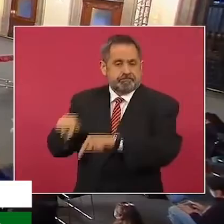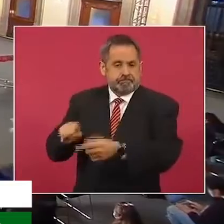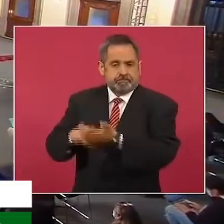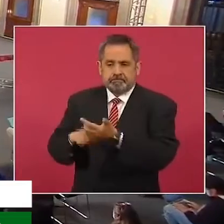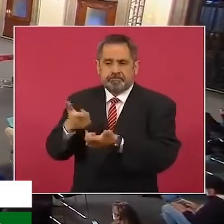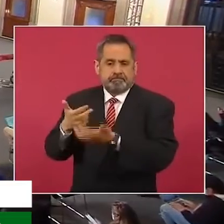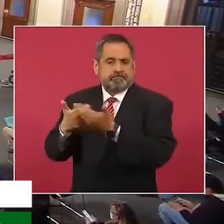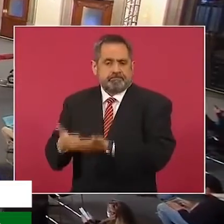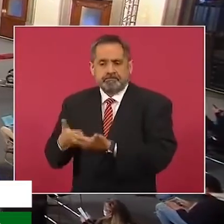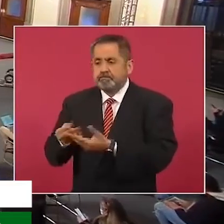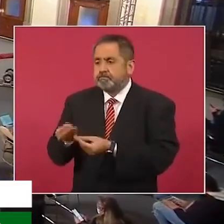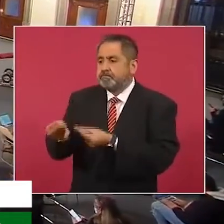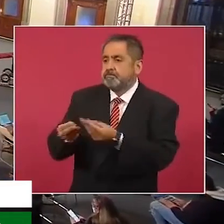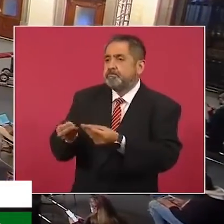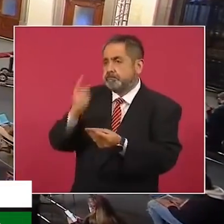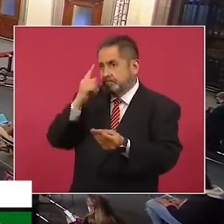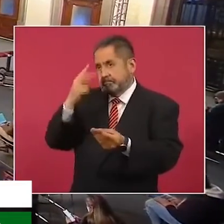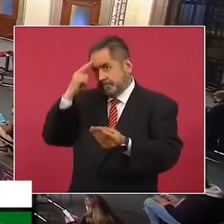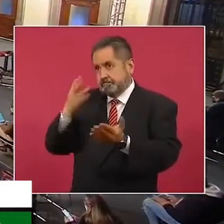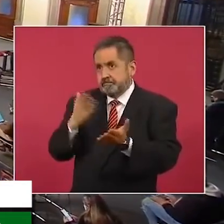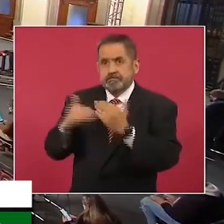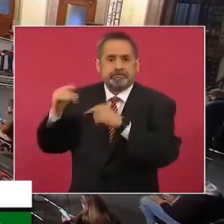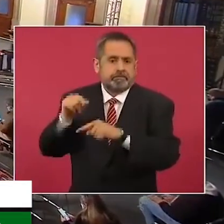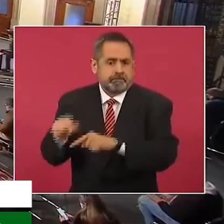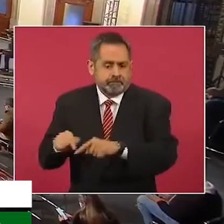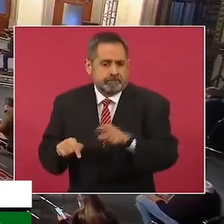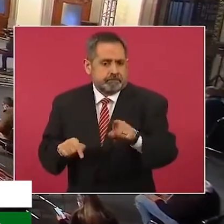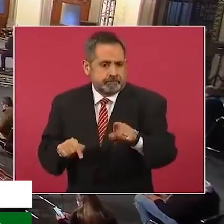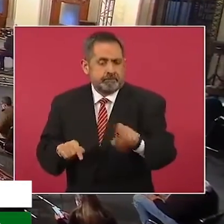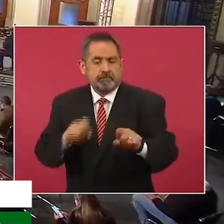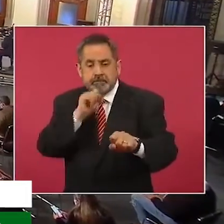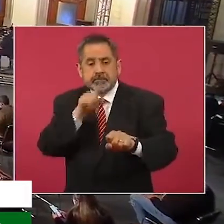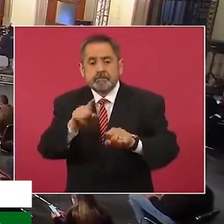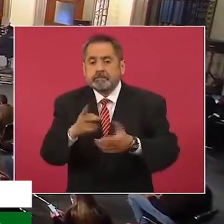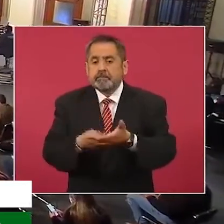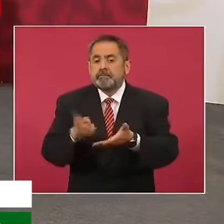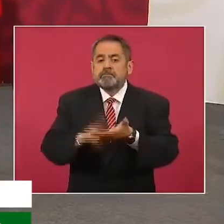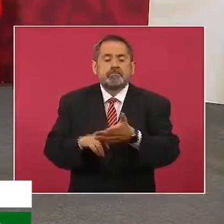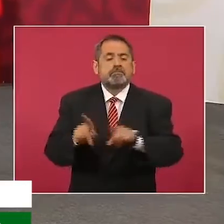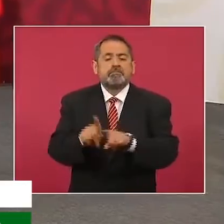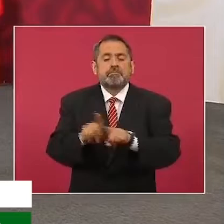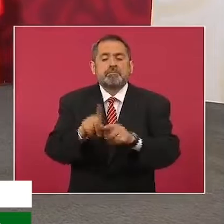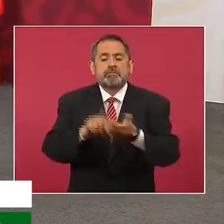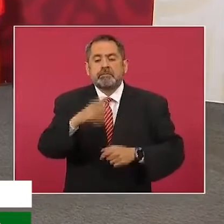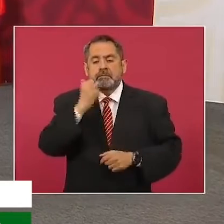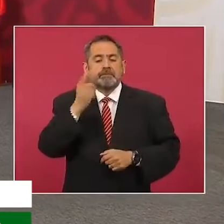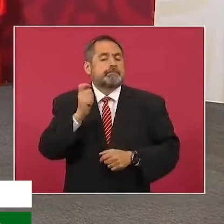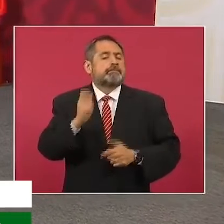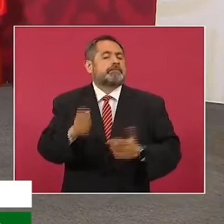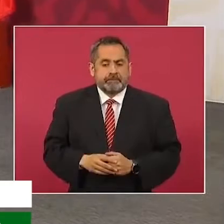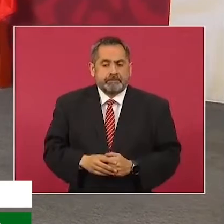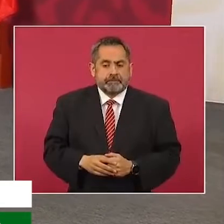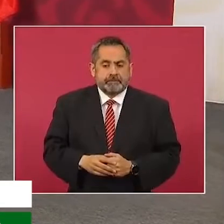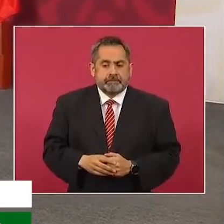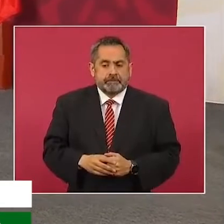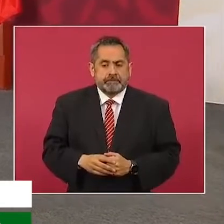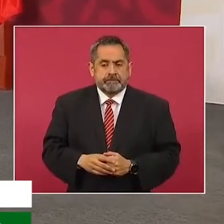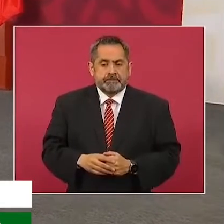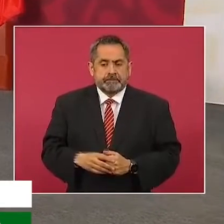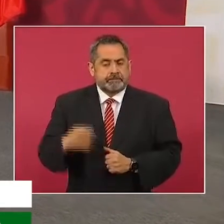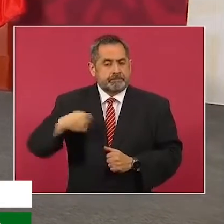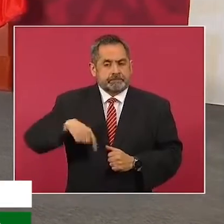hizo un llamado a que el banco, así como su patrimonio cultural, se quede en México. Lo que queremos es que